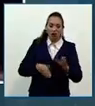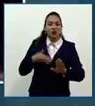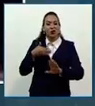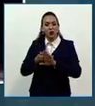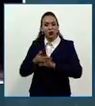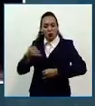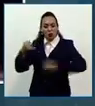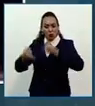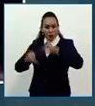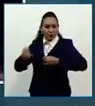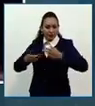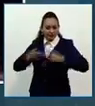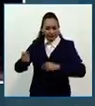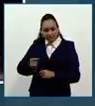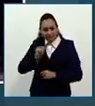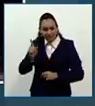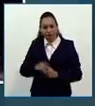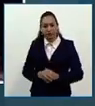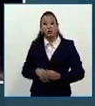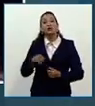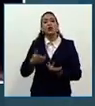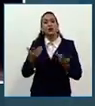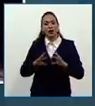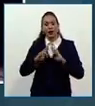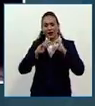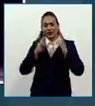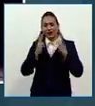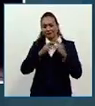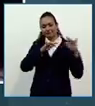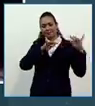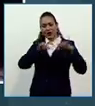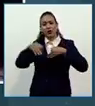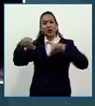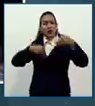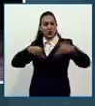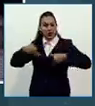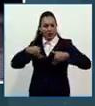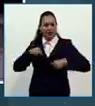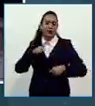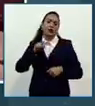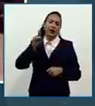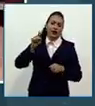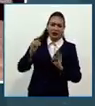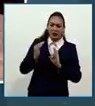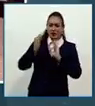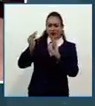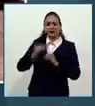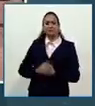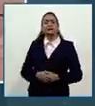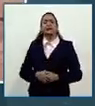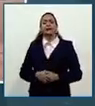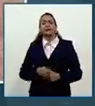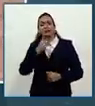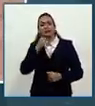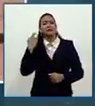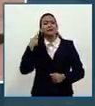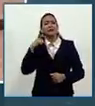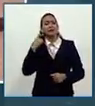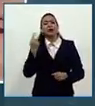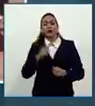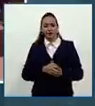una ceremonia simbólica en el Teatro de la República, ubicado en la capital del estado, donde señalaron que la parte central de la